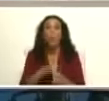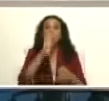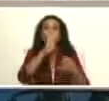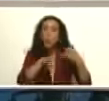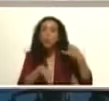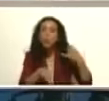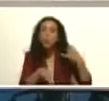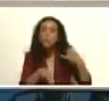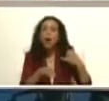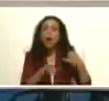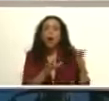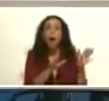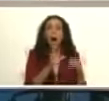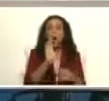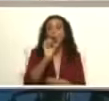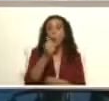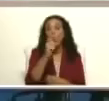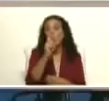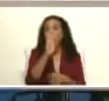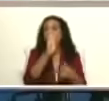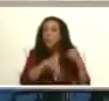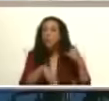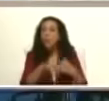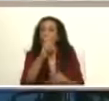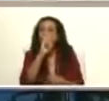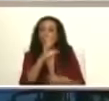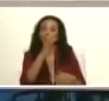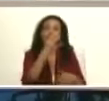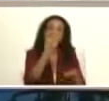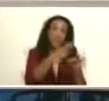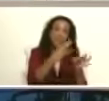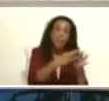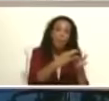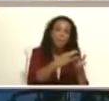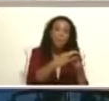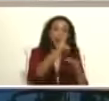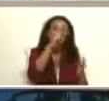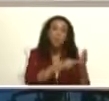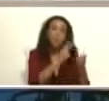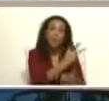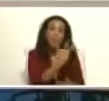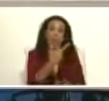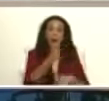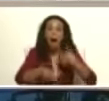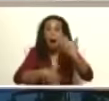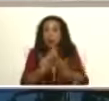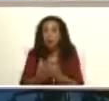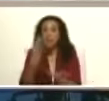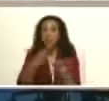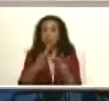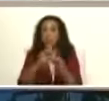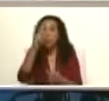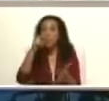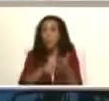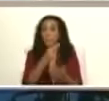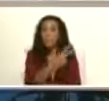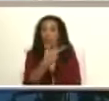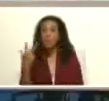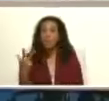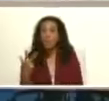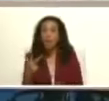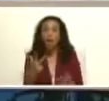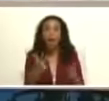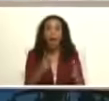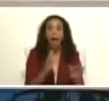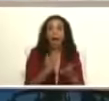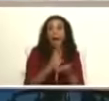últimos 12 meses, entre septiembre de 2022 y septiembre de 2023. La cartera de